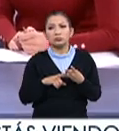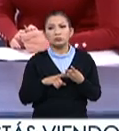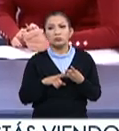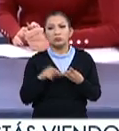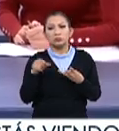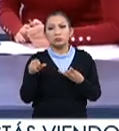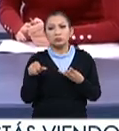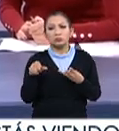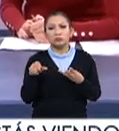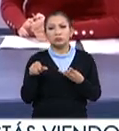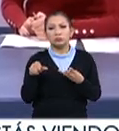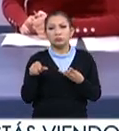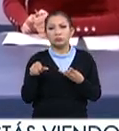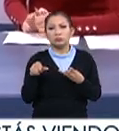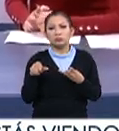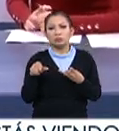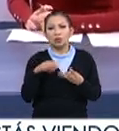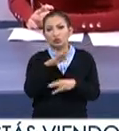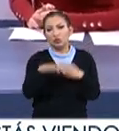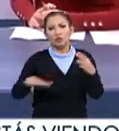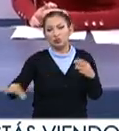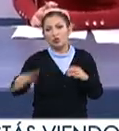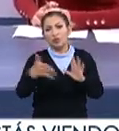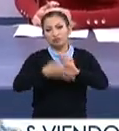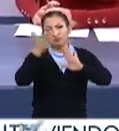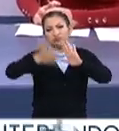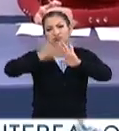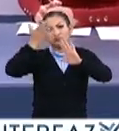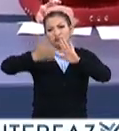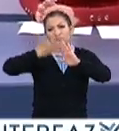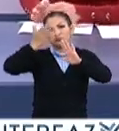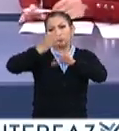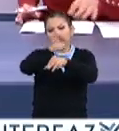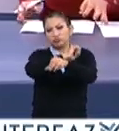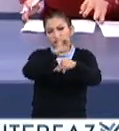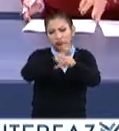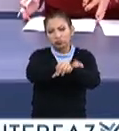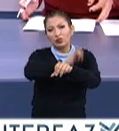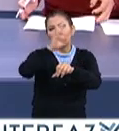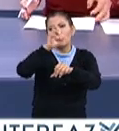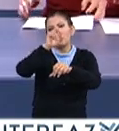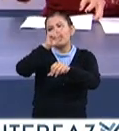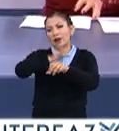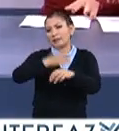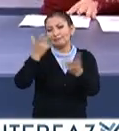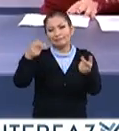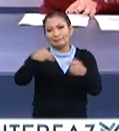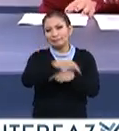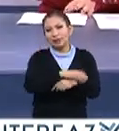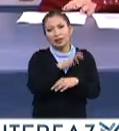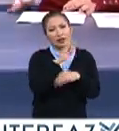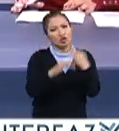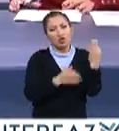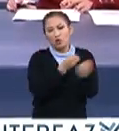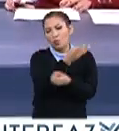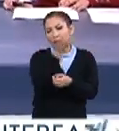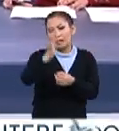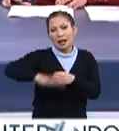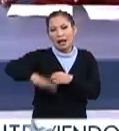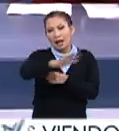en la parte toda la parte de construcción de autos, la robótica. Claro. ¿No? Entonces, sí, pues prácticamente a